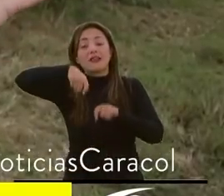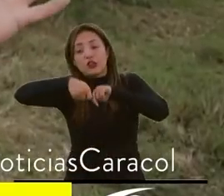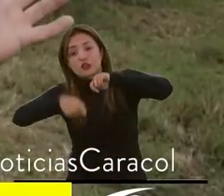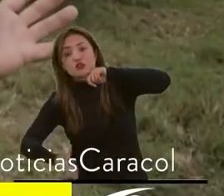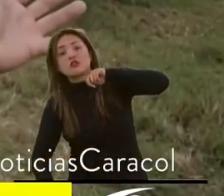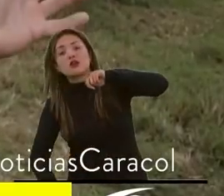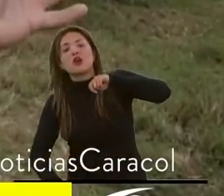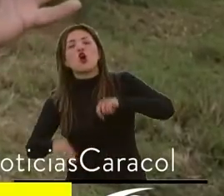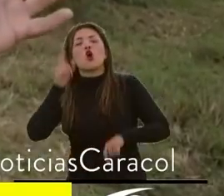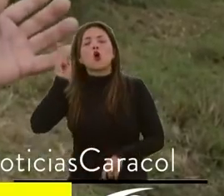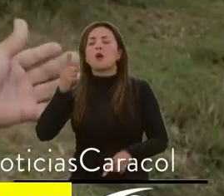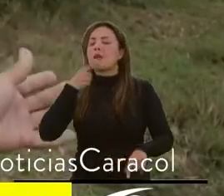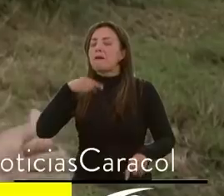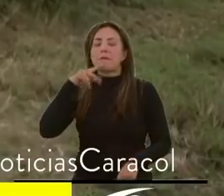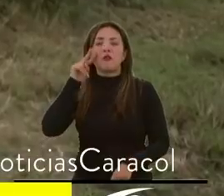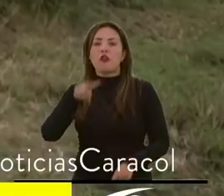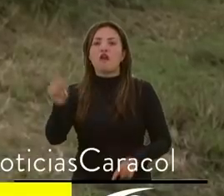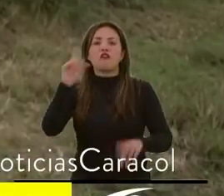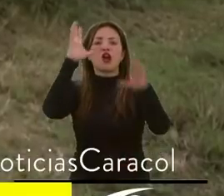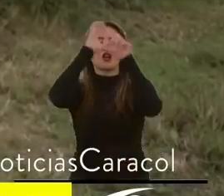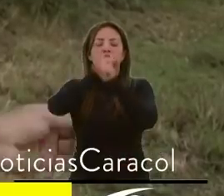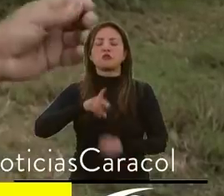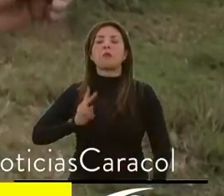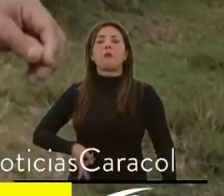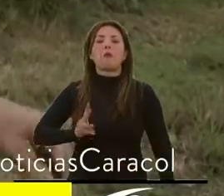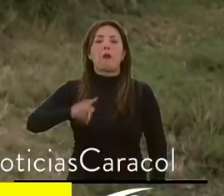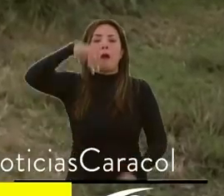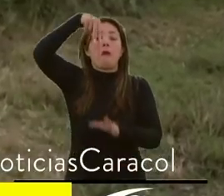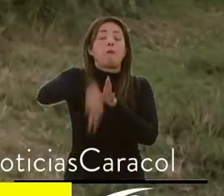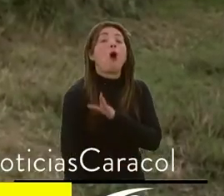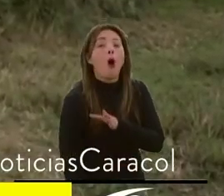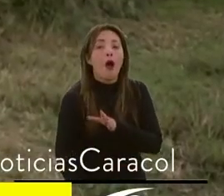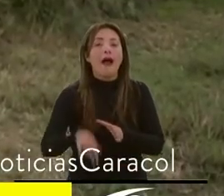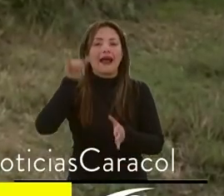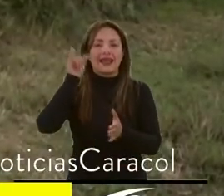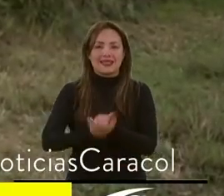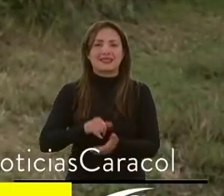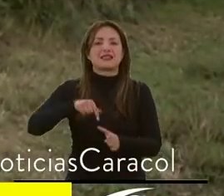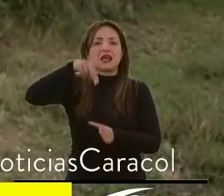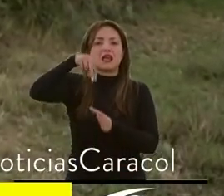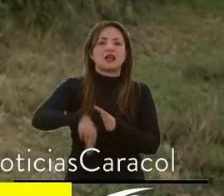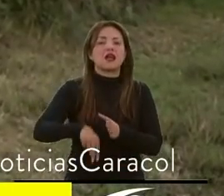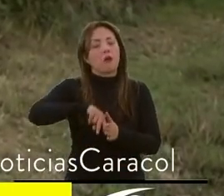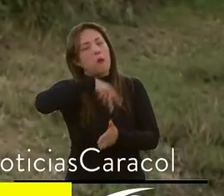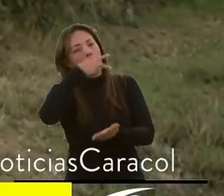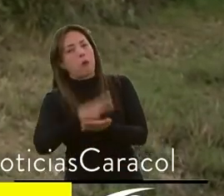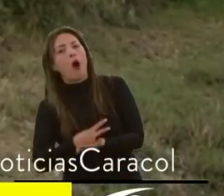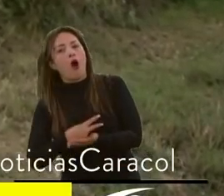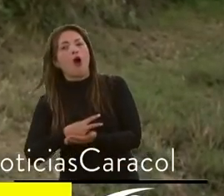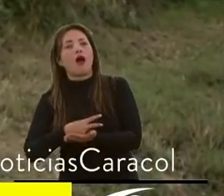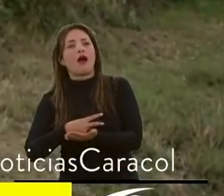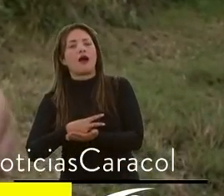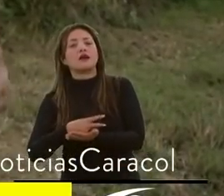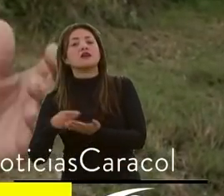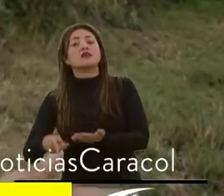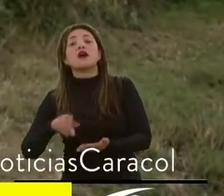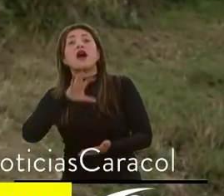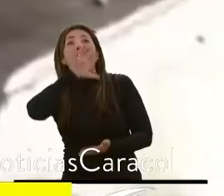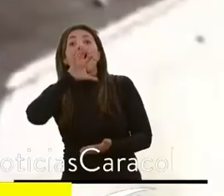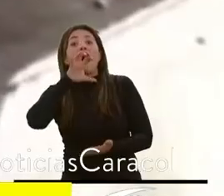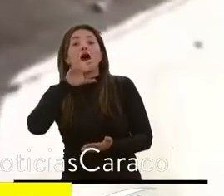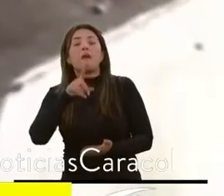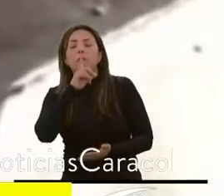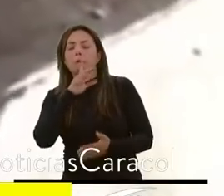acá, como es oscuro, ella no vio la alcantarilla y se fue al vacío de la alcantarilla, cayó de lado y ella pidió auxilio el día